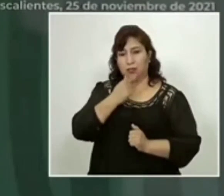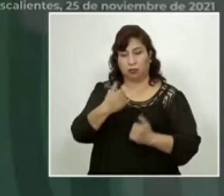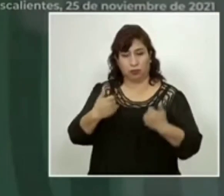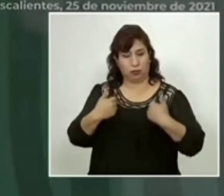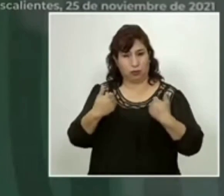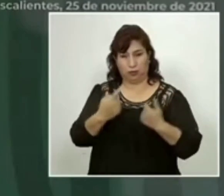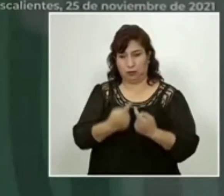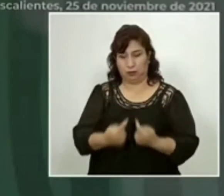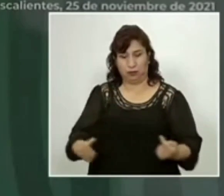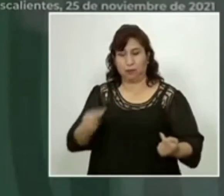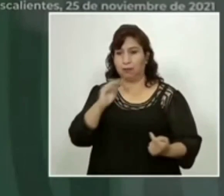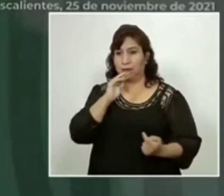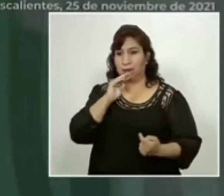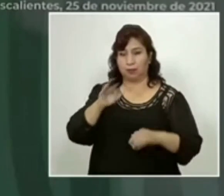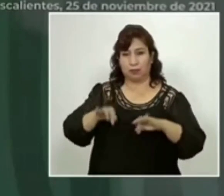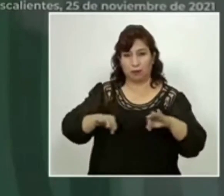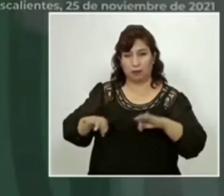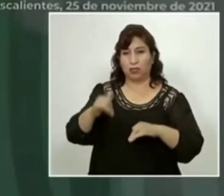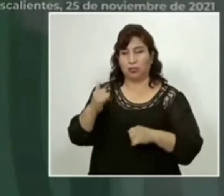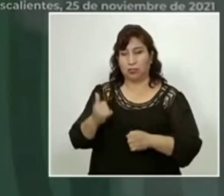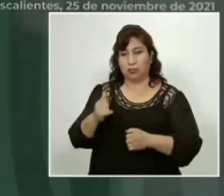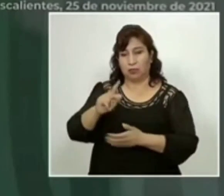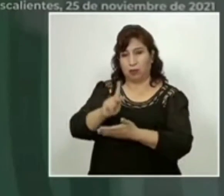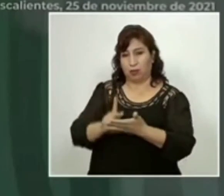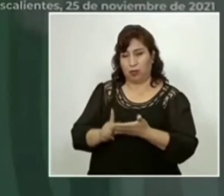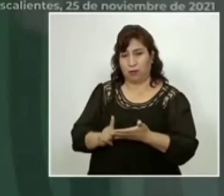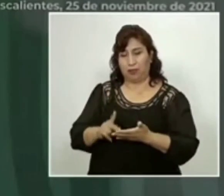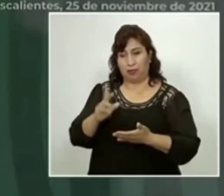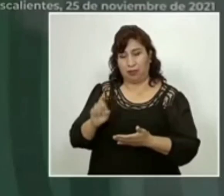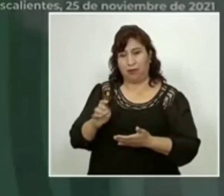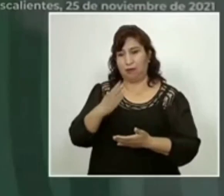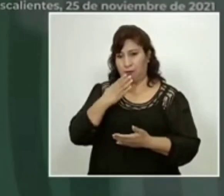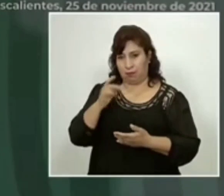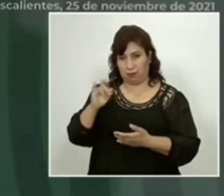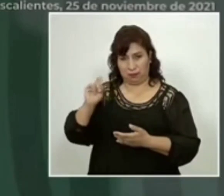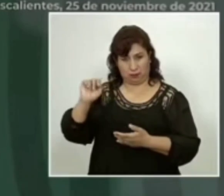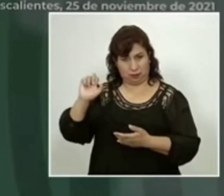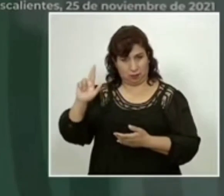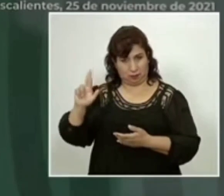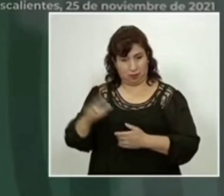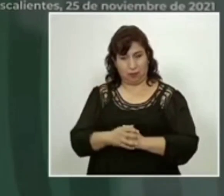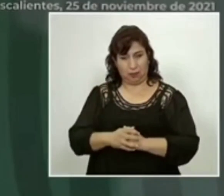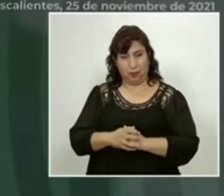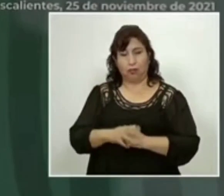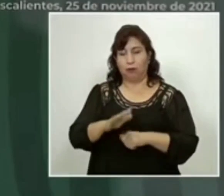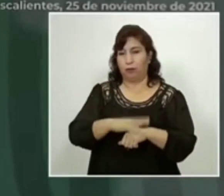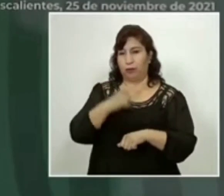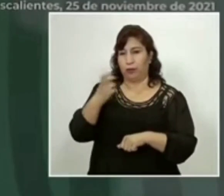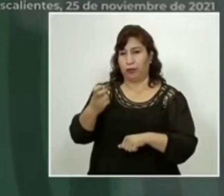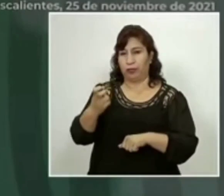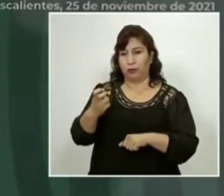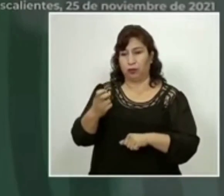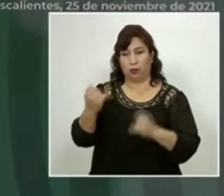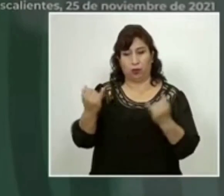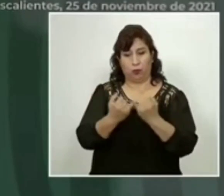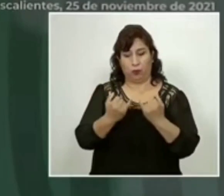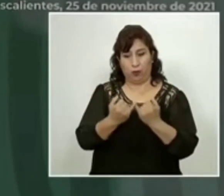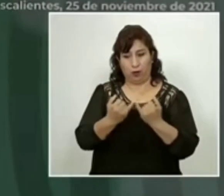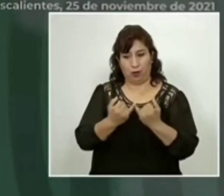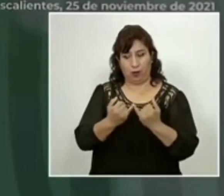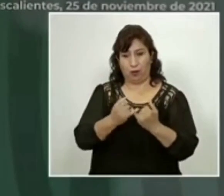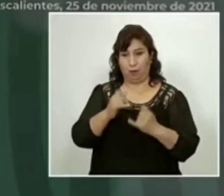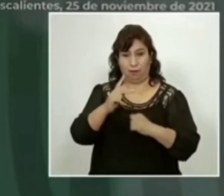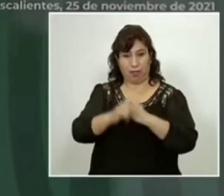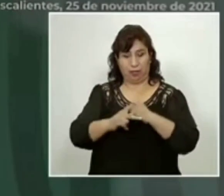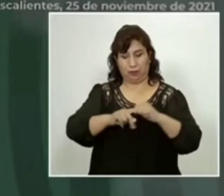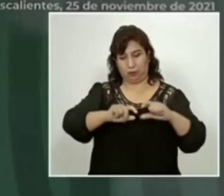de madres trabajadoras y el programa de tandas para el bienestar. Por ello, al igual que ocurre en todo el país,